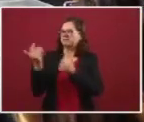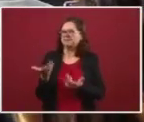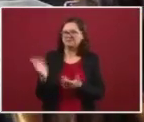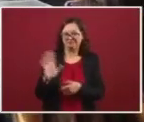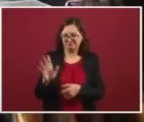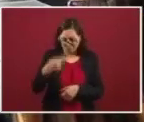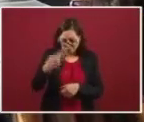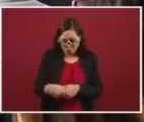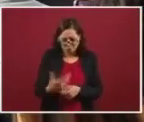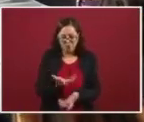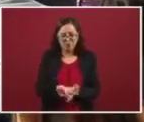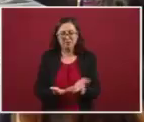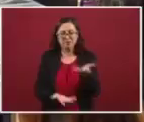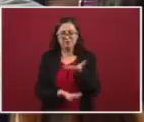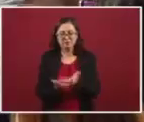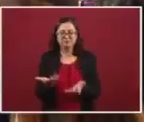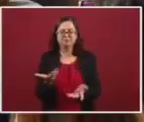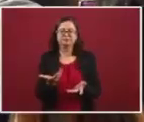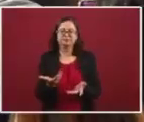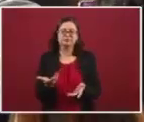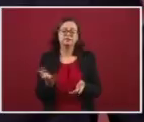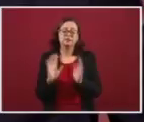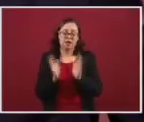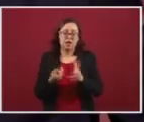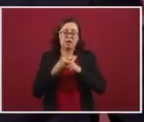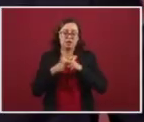Entonces, estamos llevando a cabo acciones directas